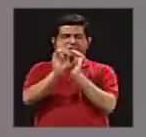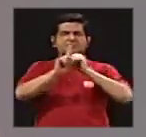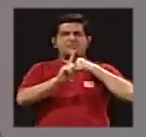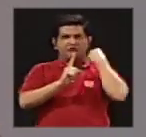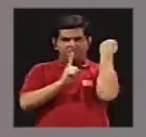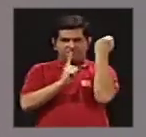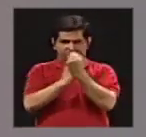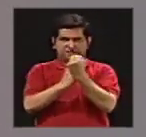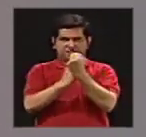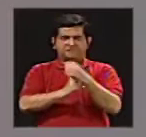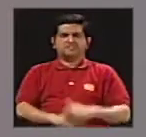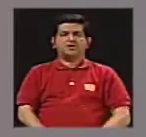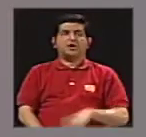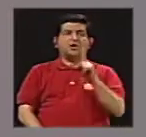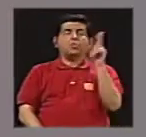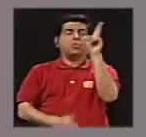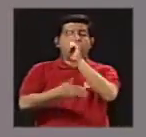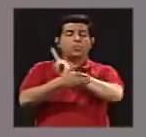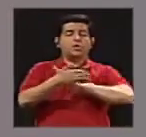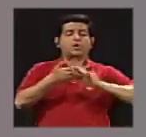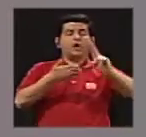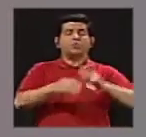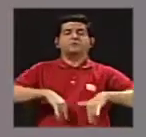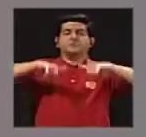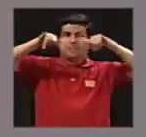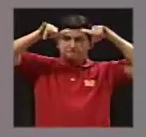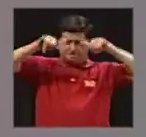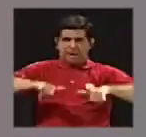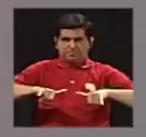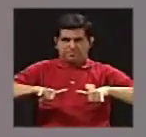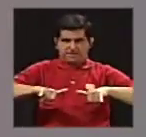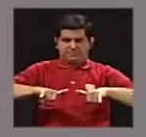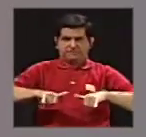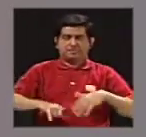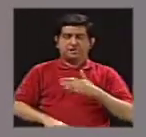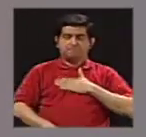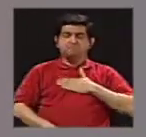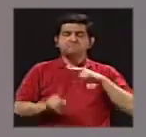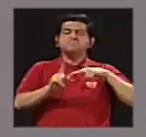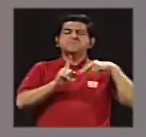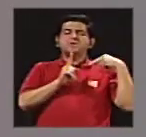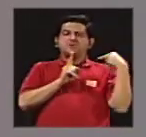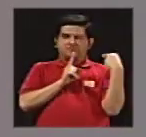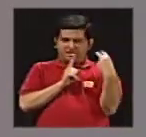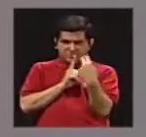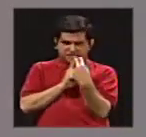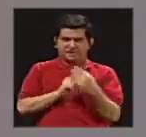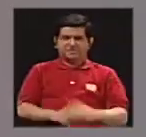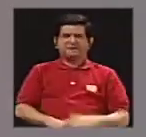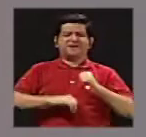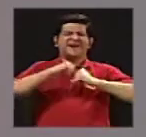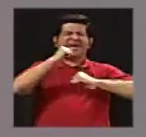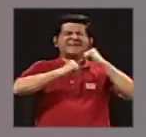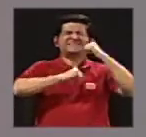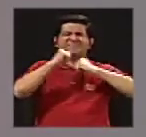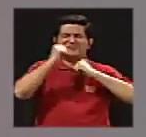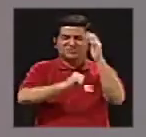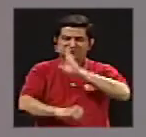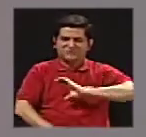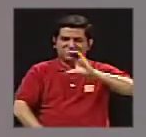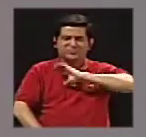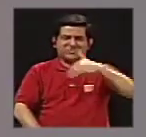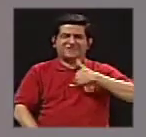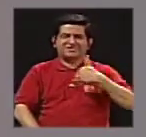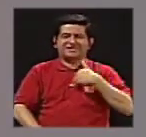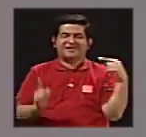sociedad como una universidad que mantenga Y esa es mi perspectiva la estructura que la caracteriza